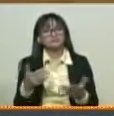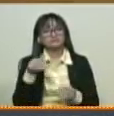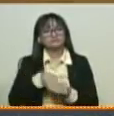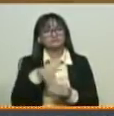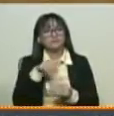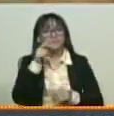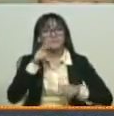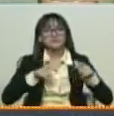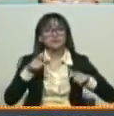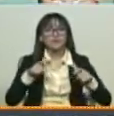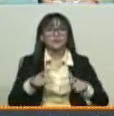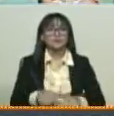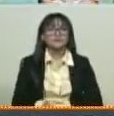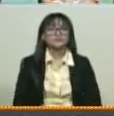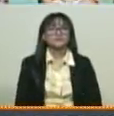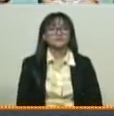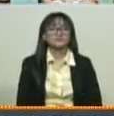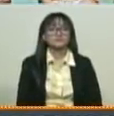candidatos?